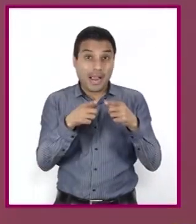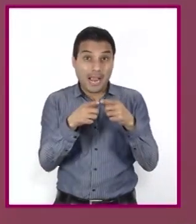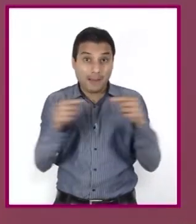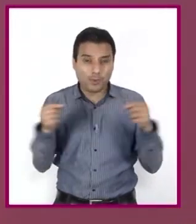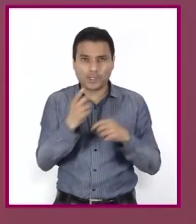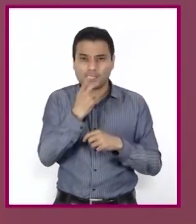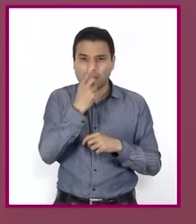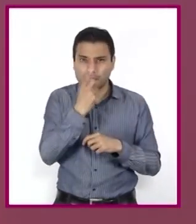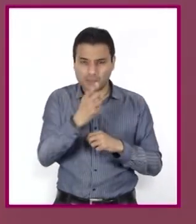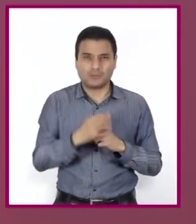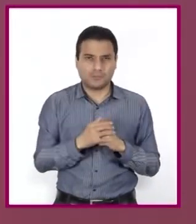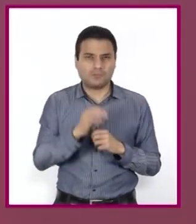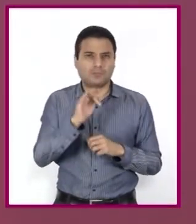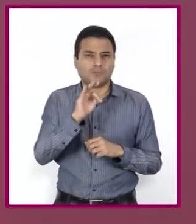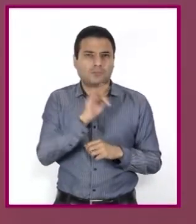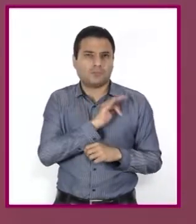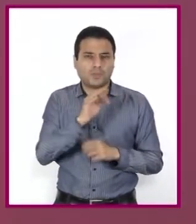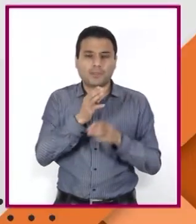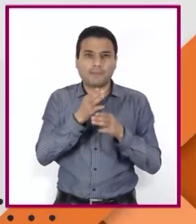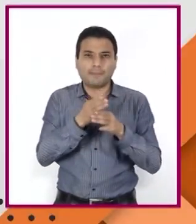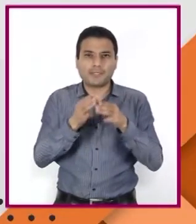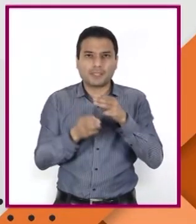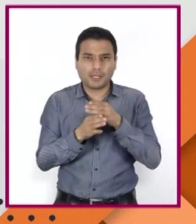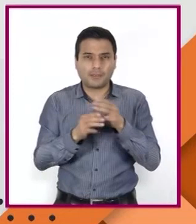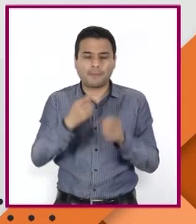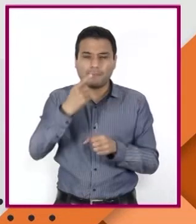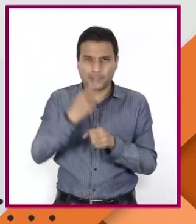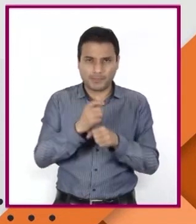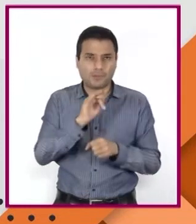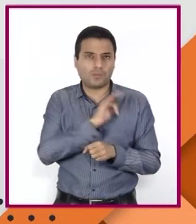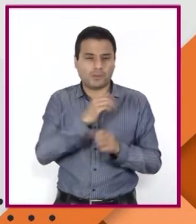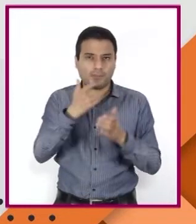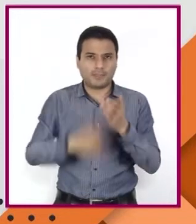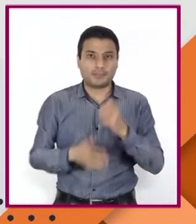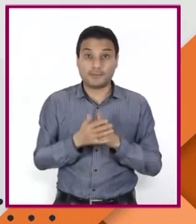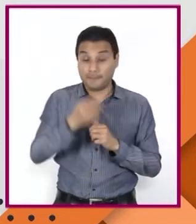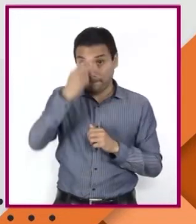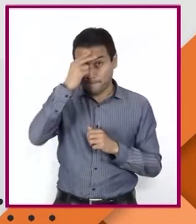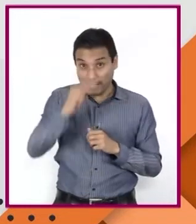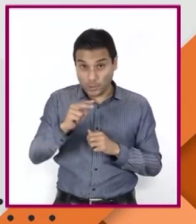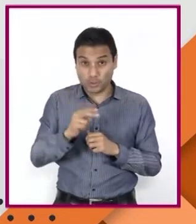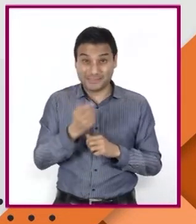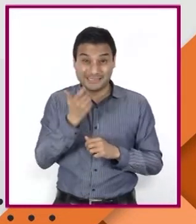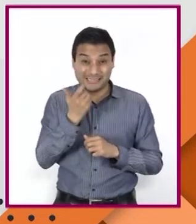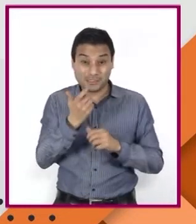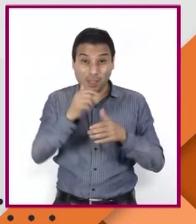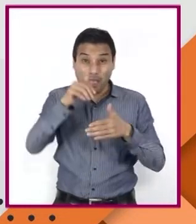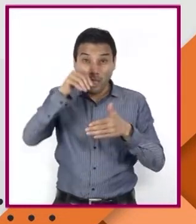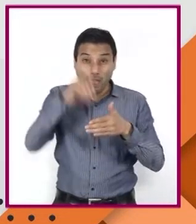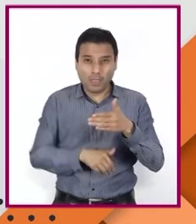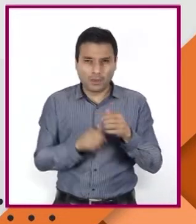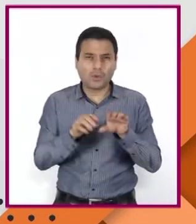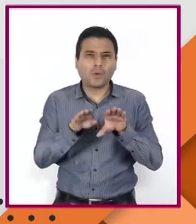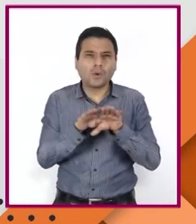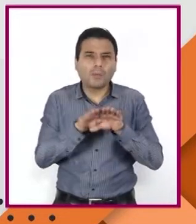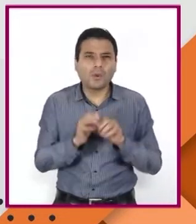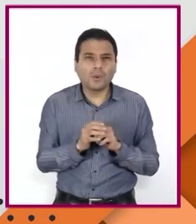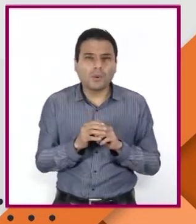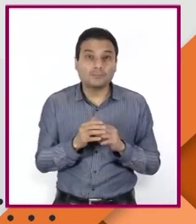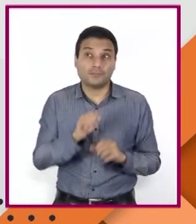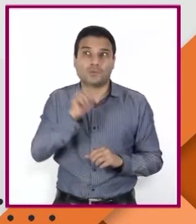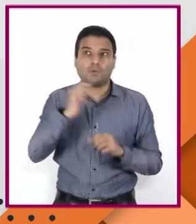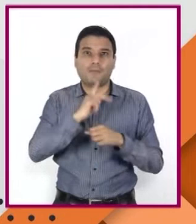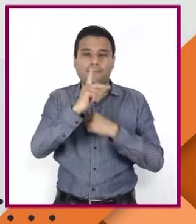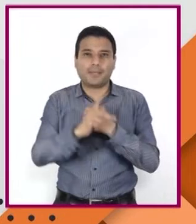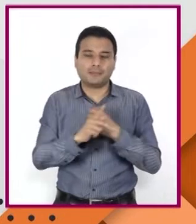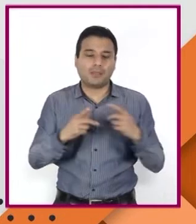productos y conseguir materias primas más baratas. En México, la Gran Depresión llegó a través del comercio exterior,